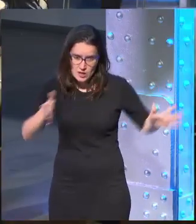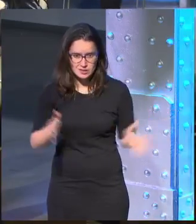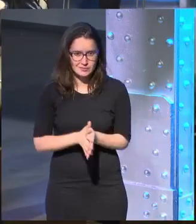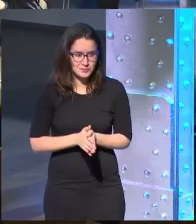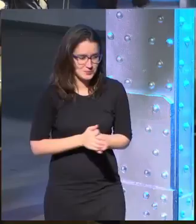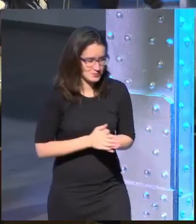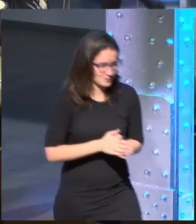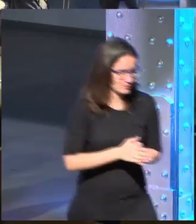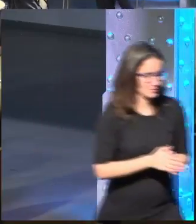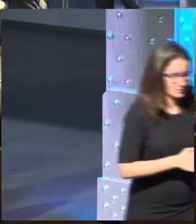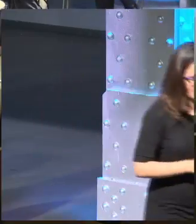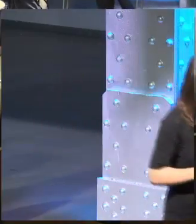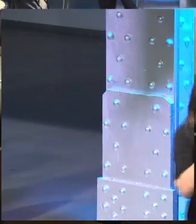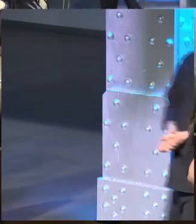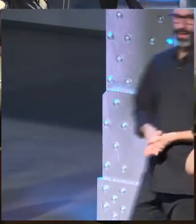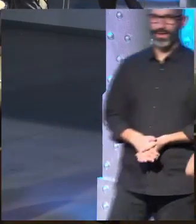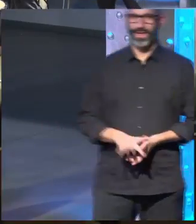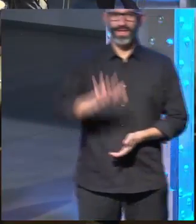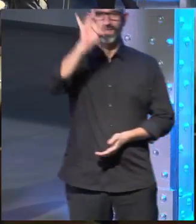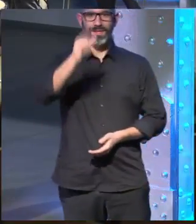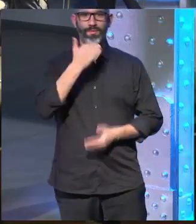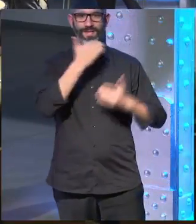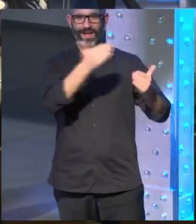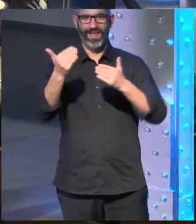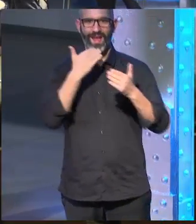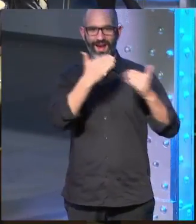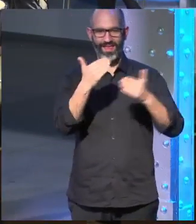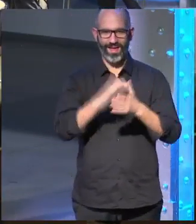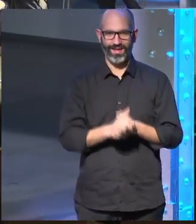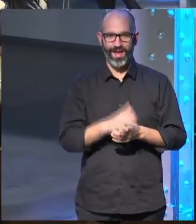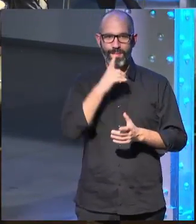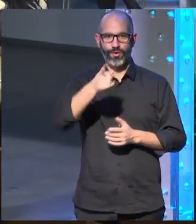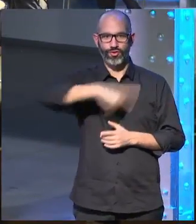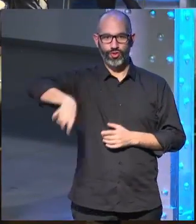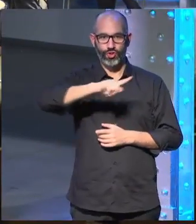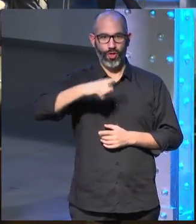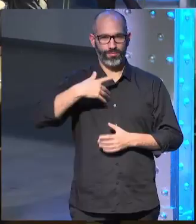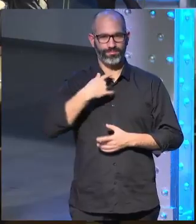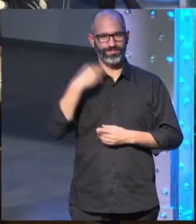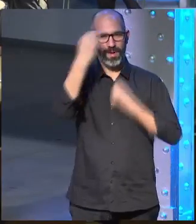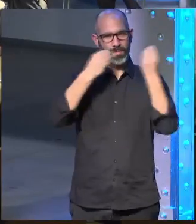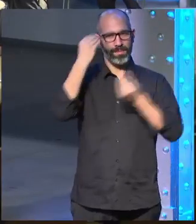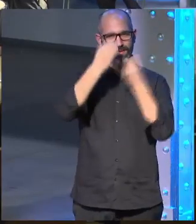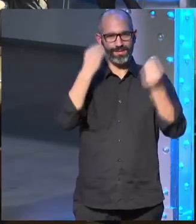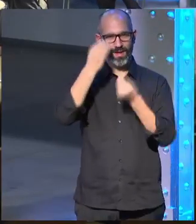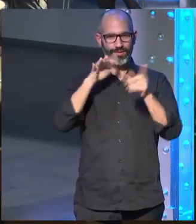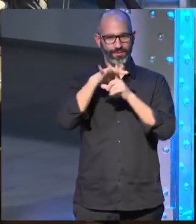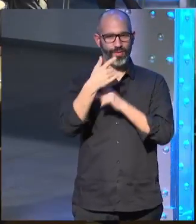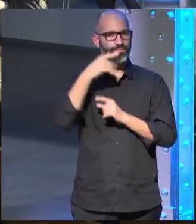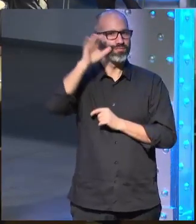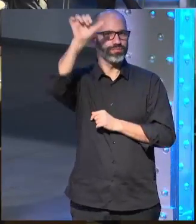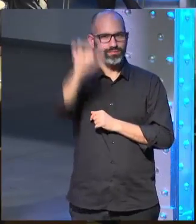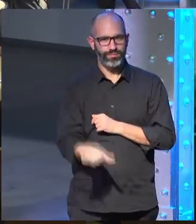Fantástico. Me alegro. Fantástico, muchas gracias, Eduardo. Gracias por la agitación, que yo creo que todos nos hemos removido un poco y hemos